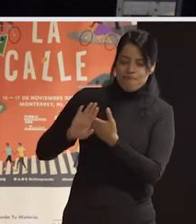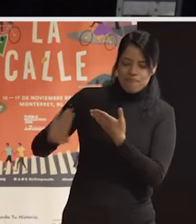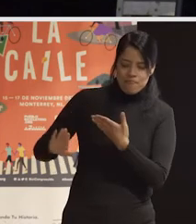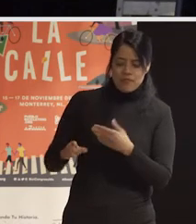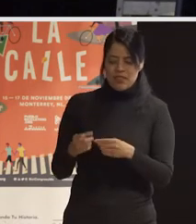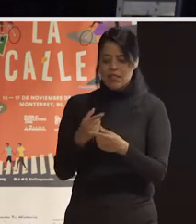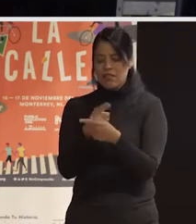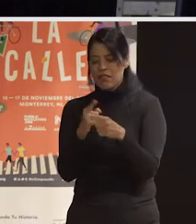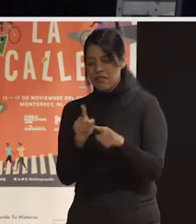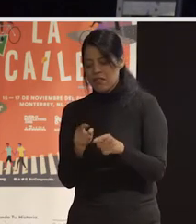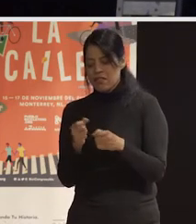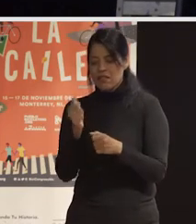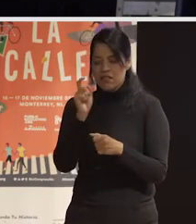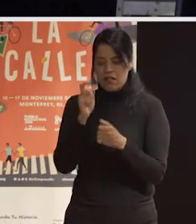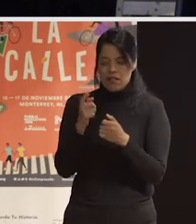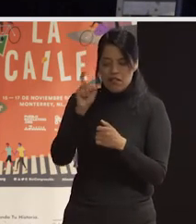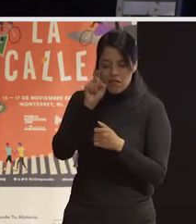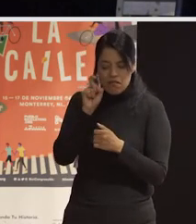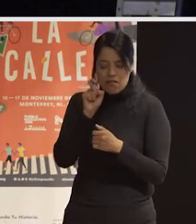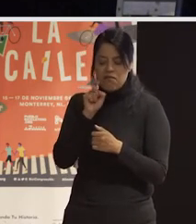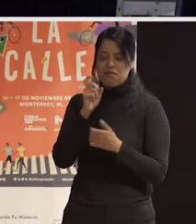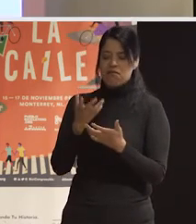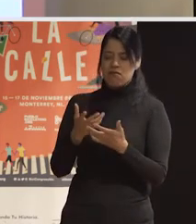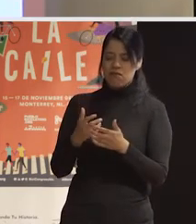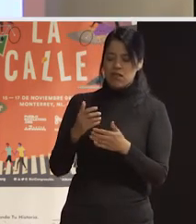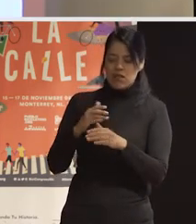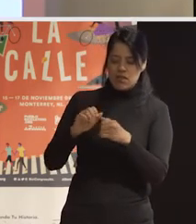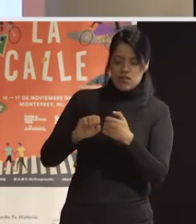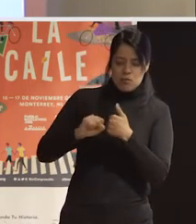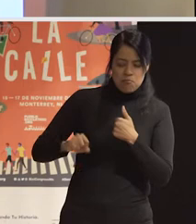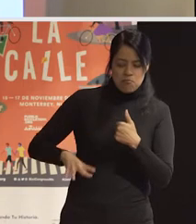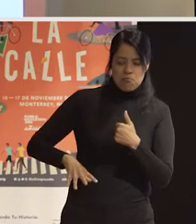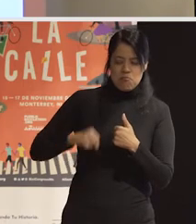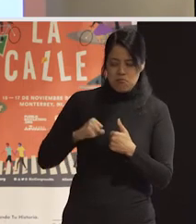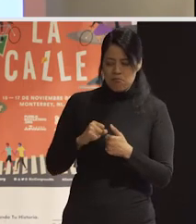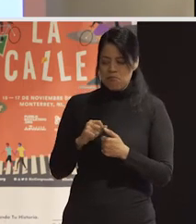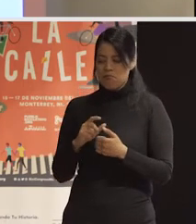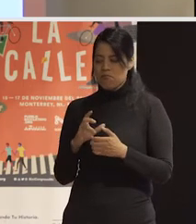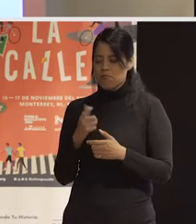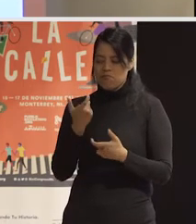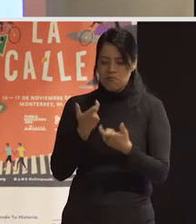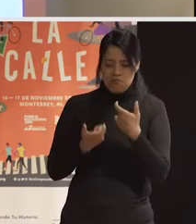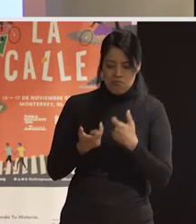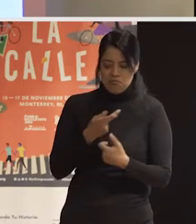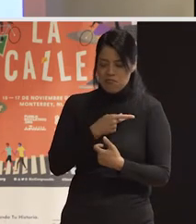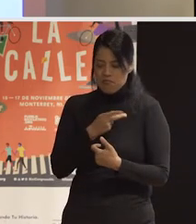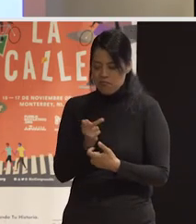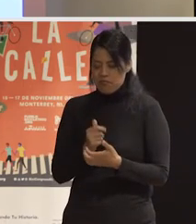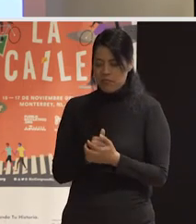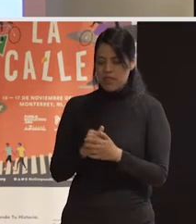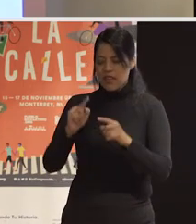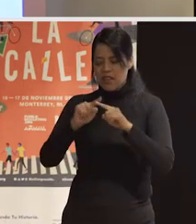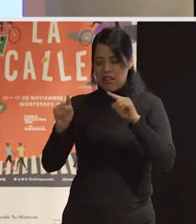sexual cultural la lucha contra el clasismo el mismo que justifica el ocio repugnante de clases